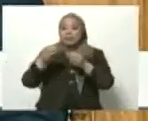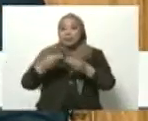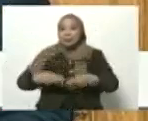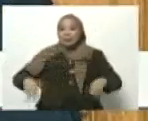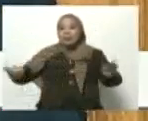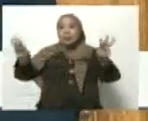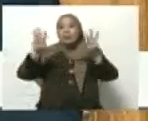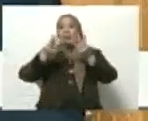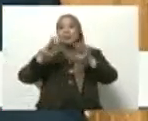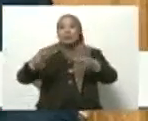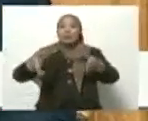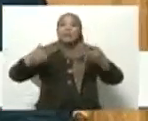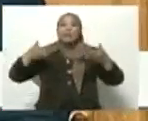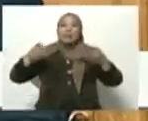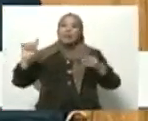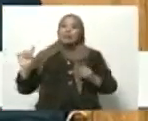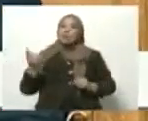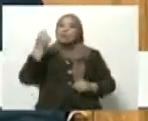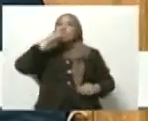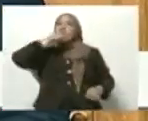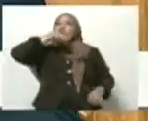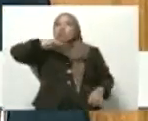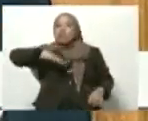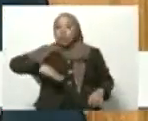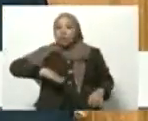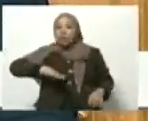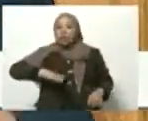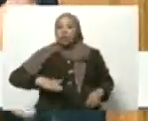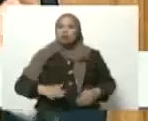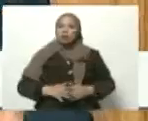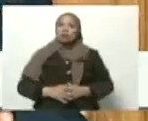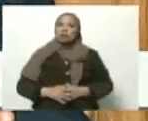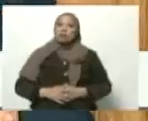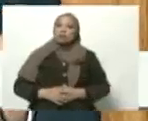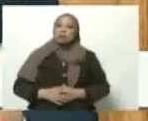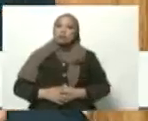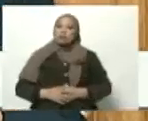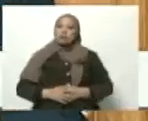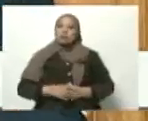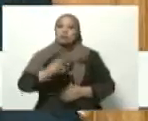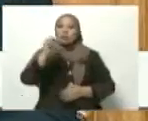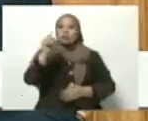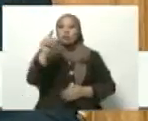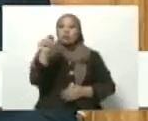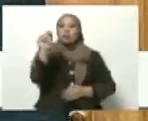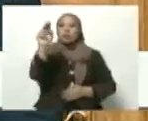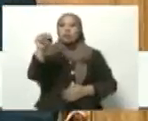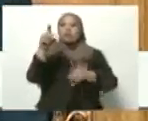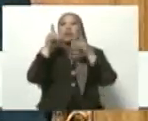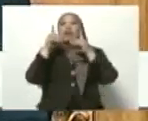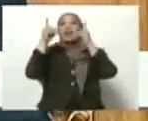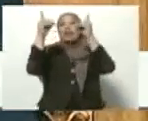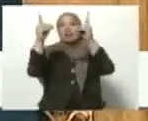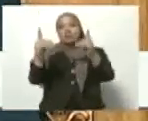Guerra Mundial. Y por primera vez en la historia, la OTAN y un grupo de países, Estados Unidos, decidió